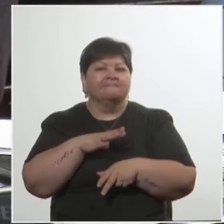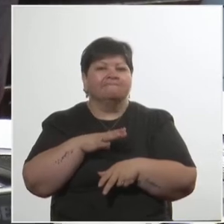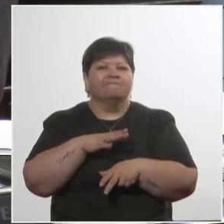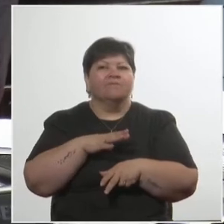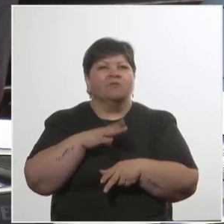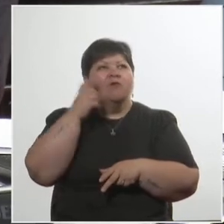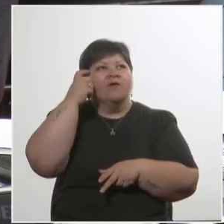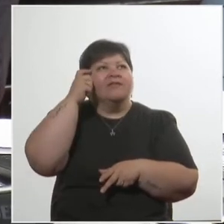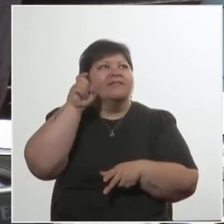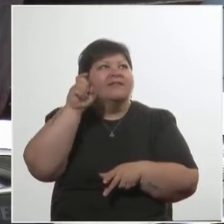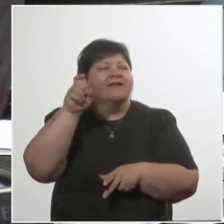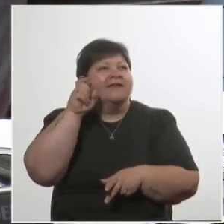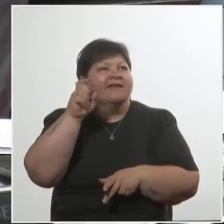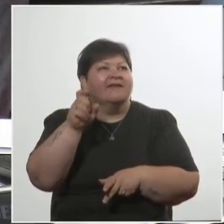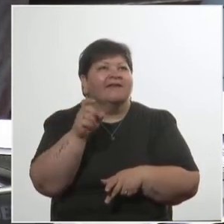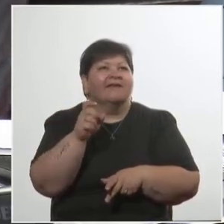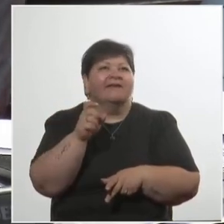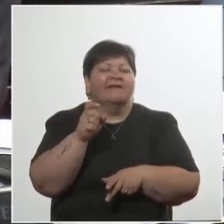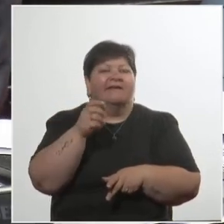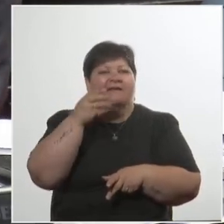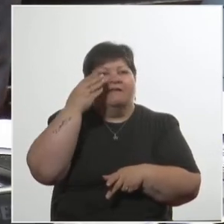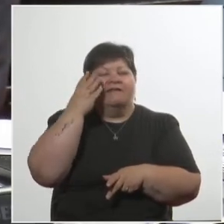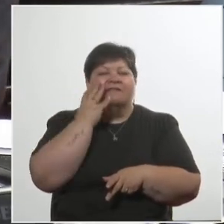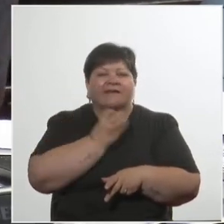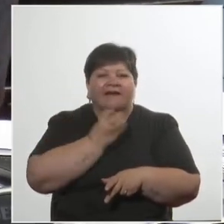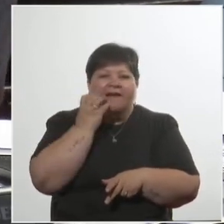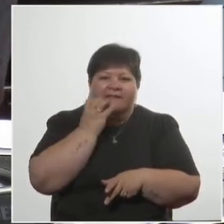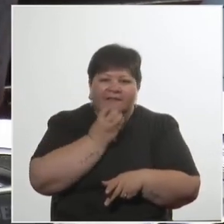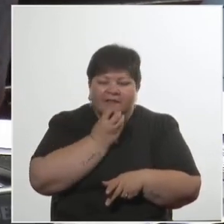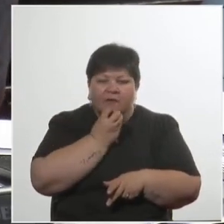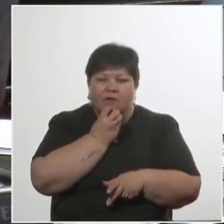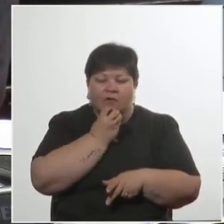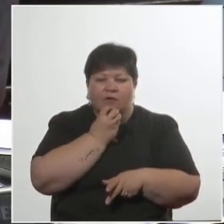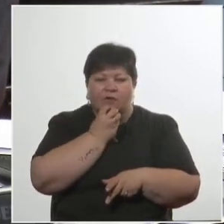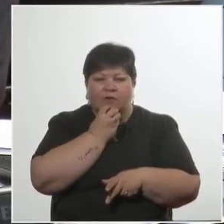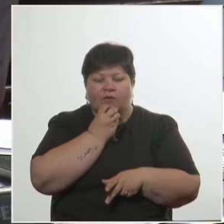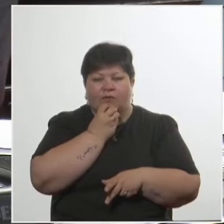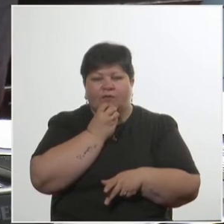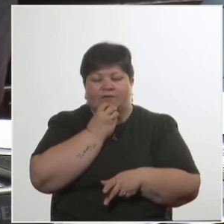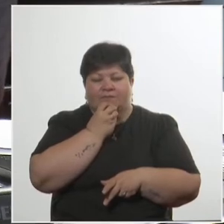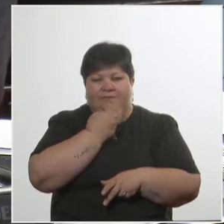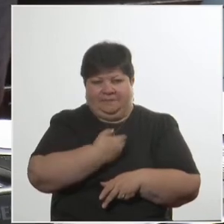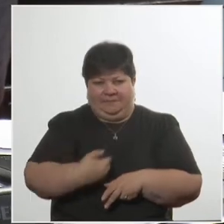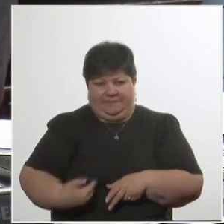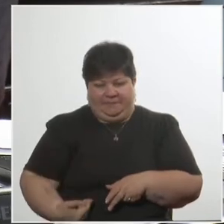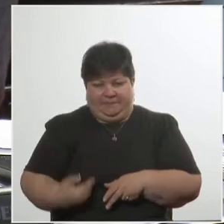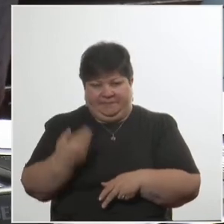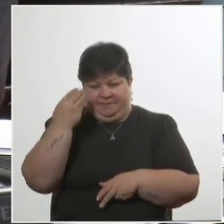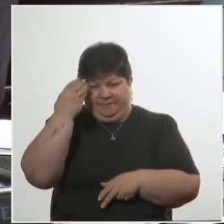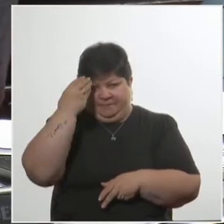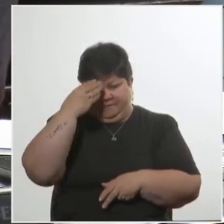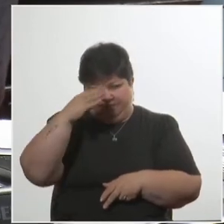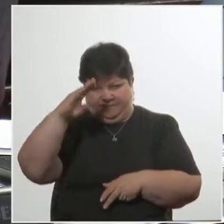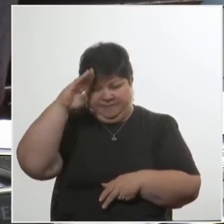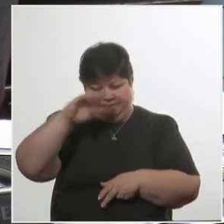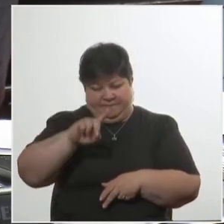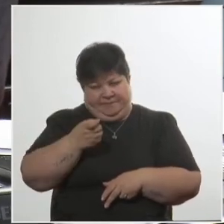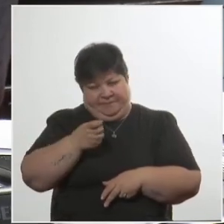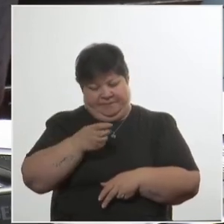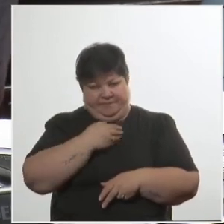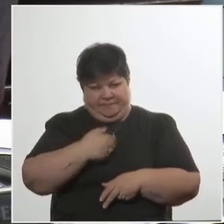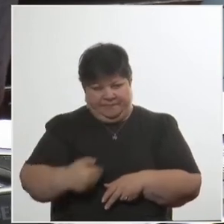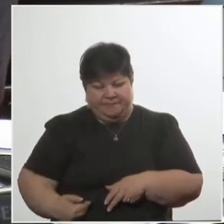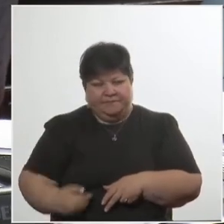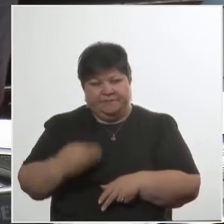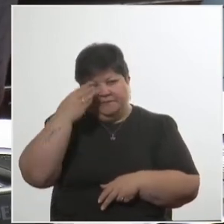Fidel Castro benvela y advirtió la fuerza solo puede traer la reacción